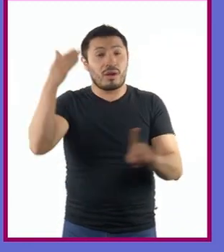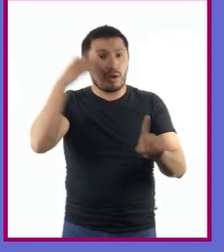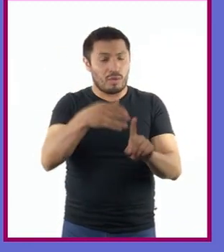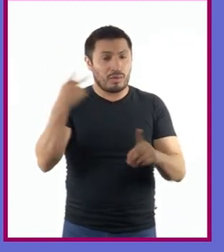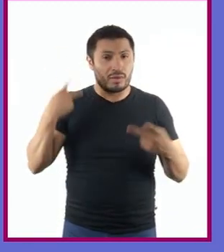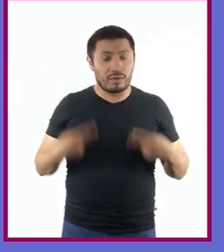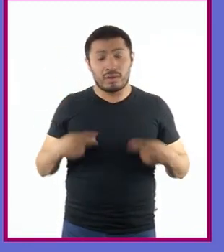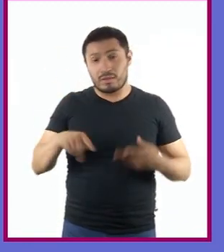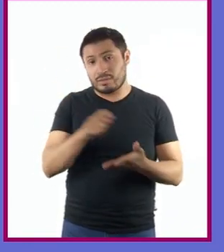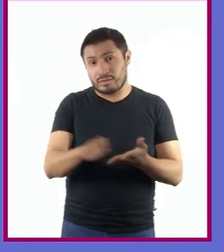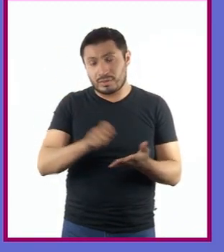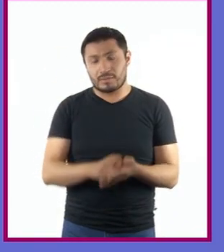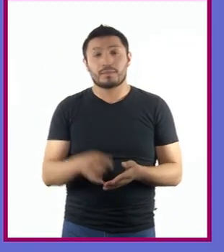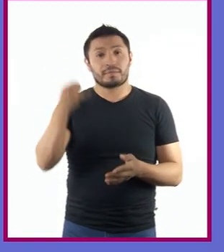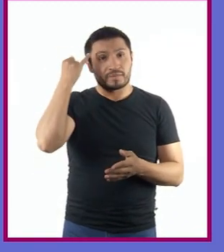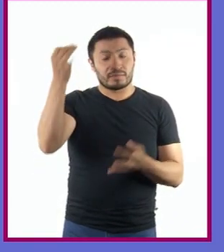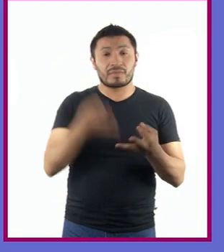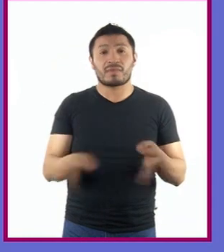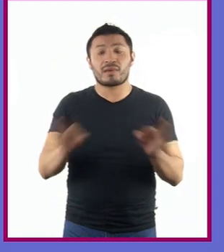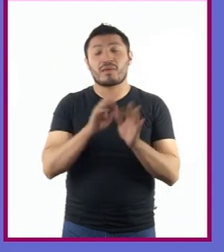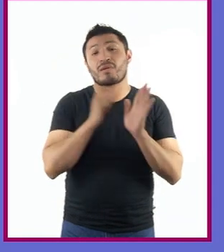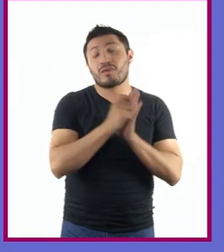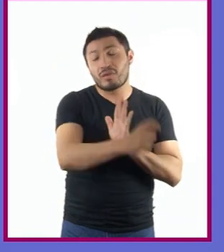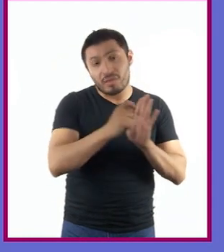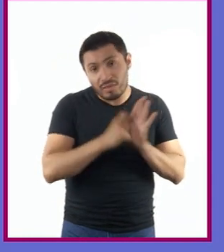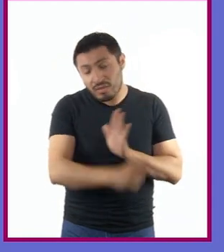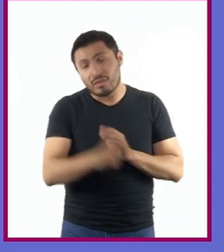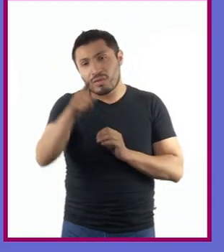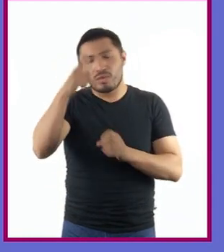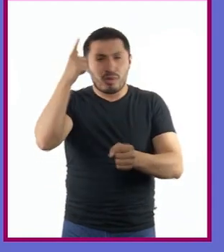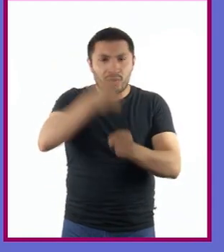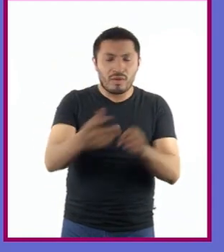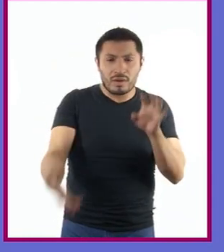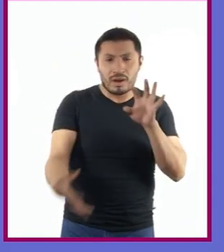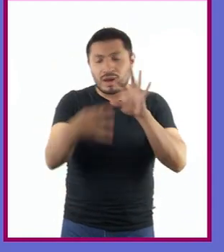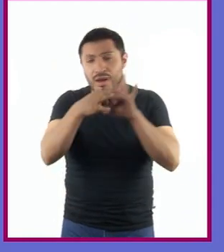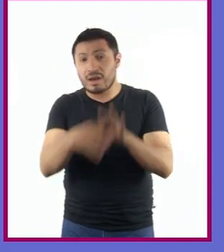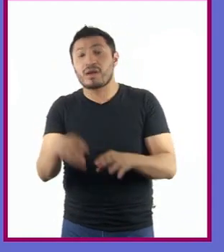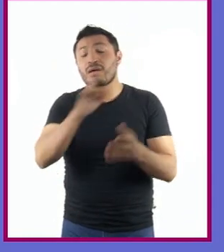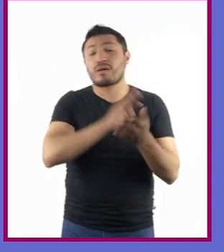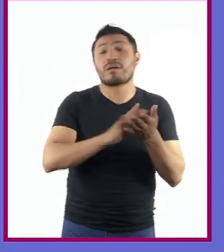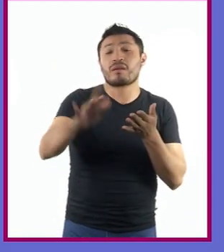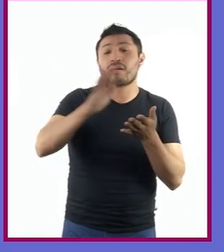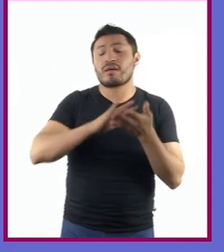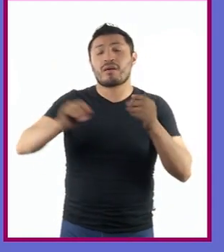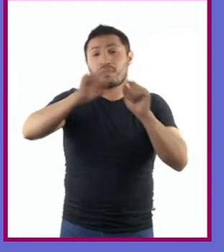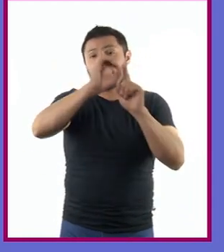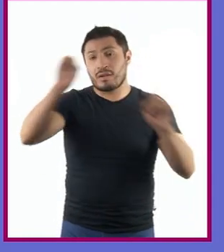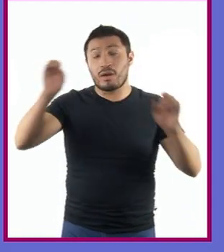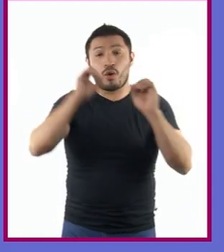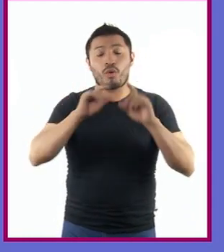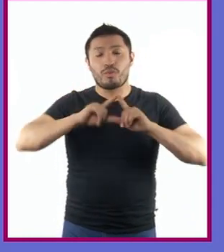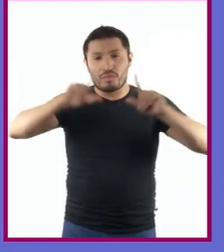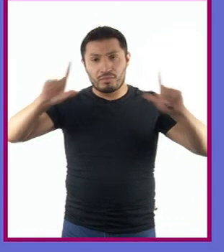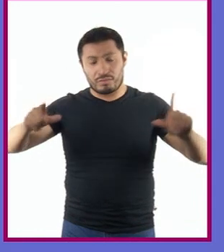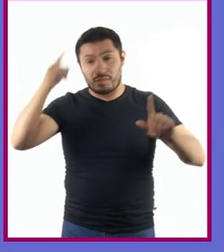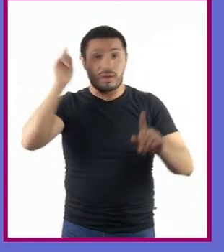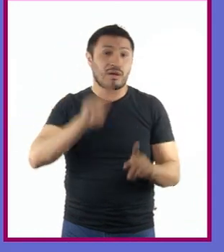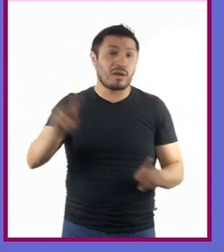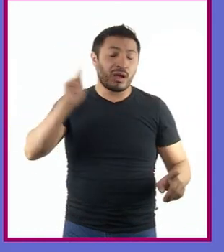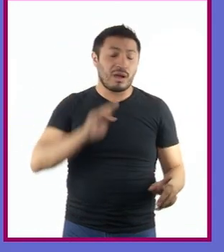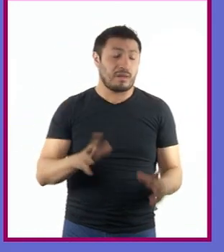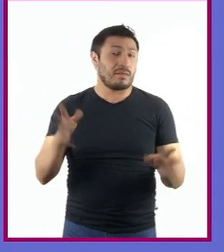las ideas clave. Identifiquen los conectores en el texto y lean esa oración o párrafo para ver si es un argumento